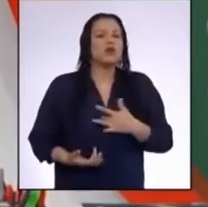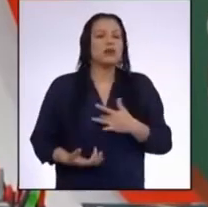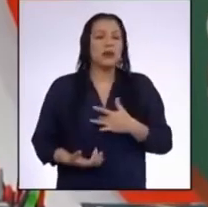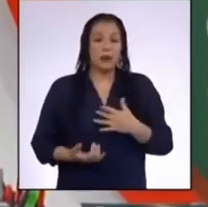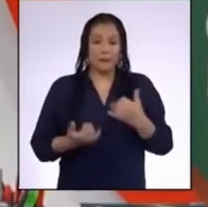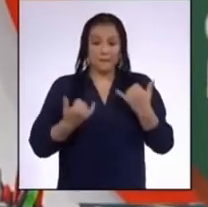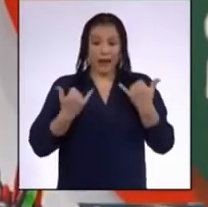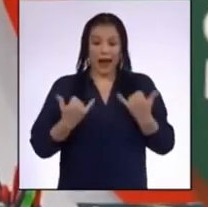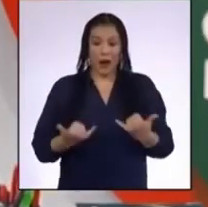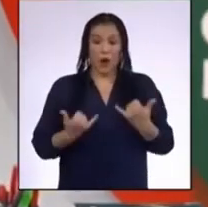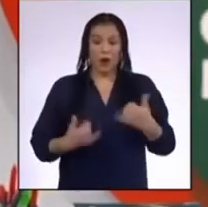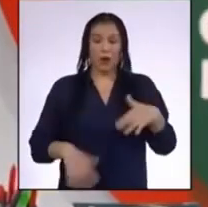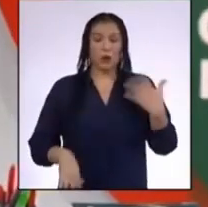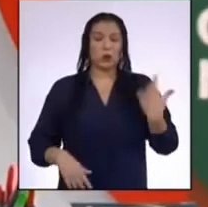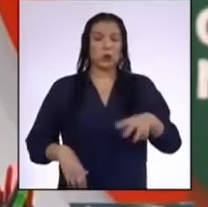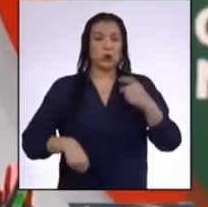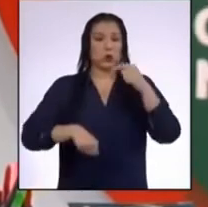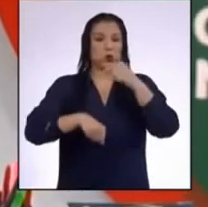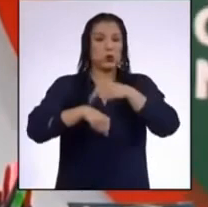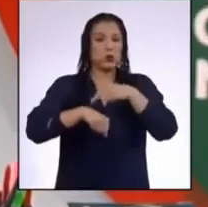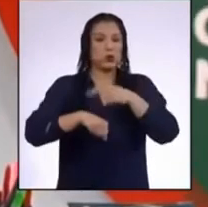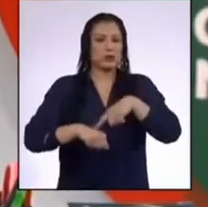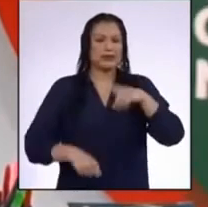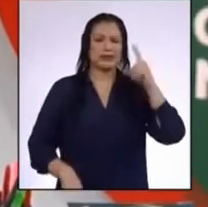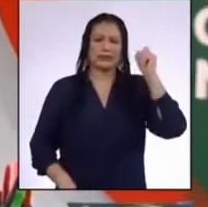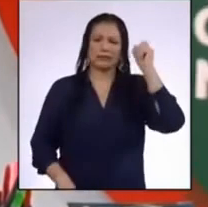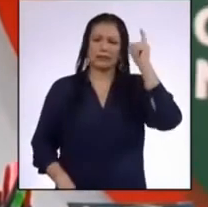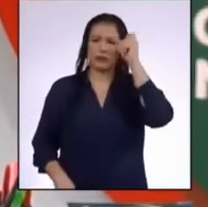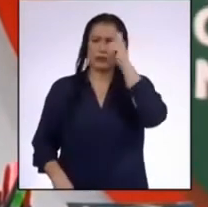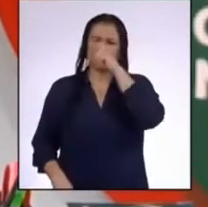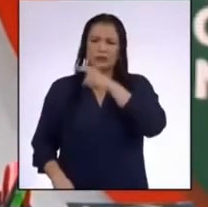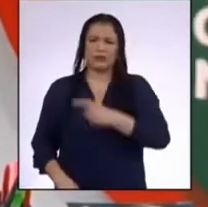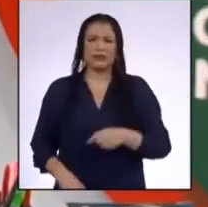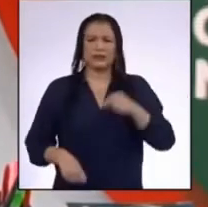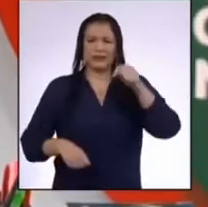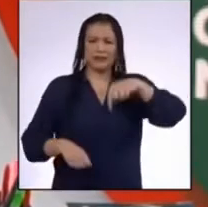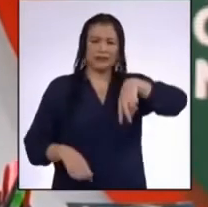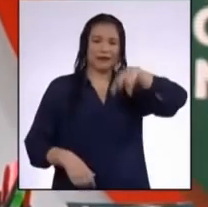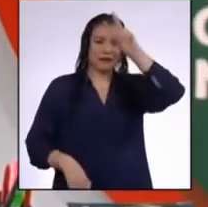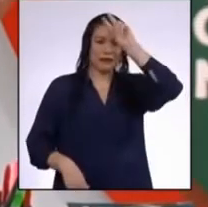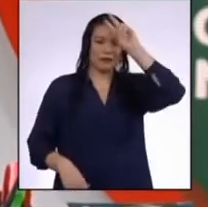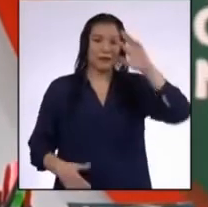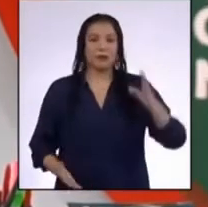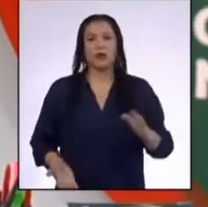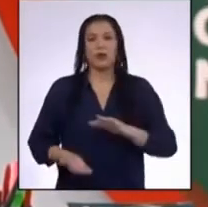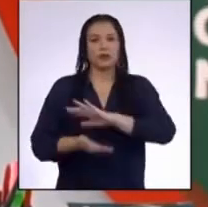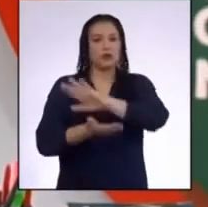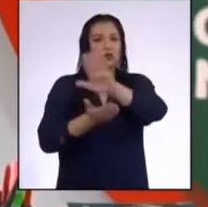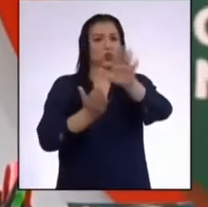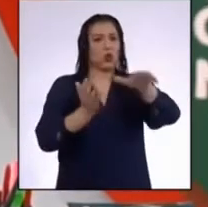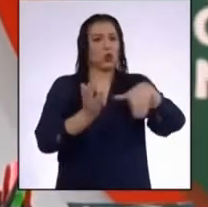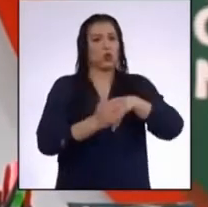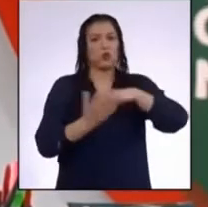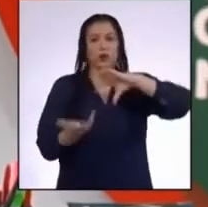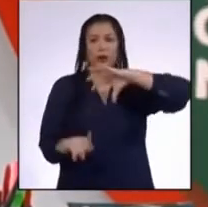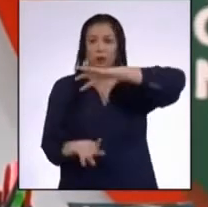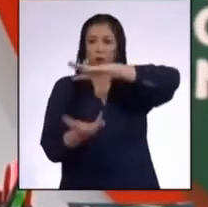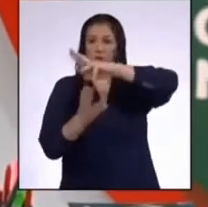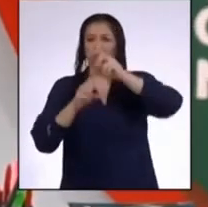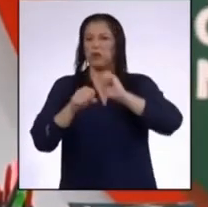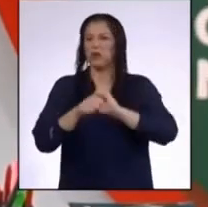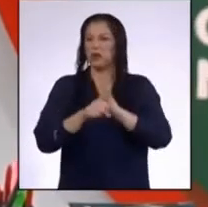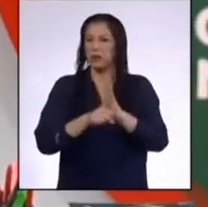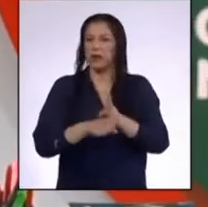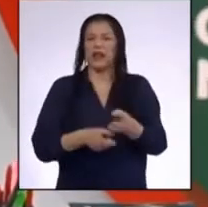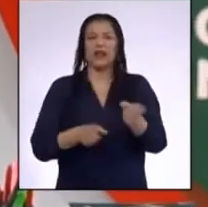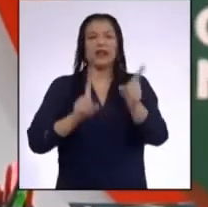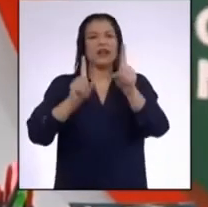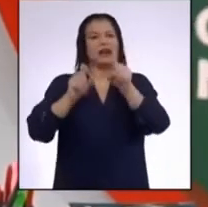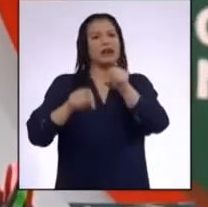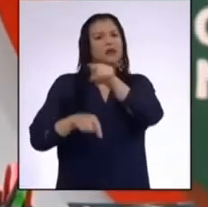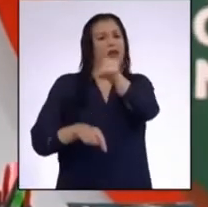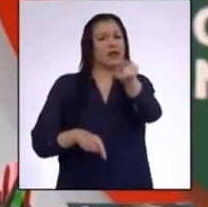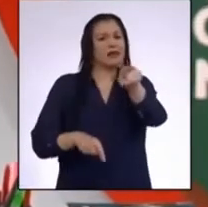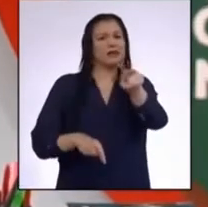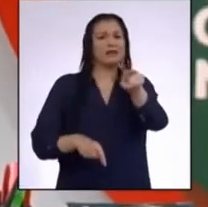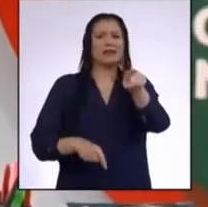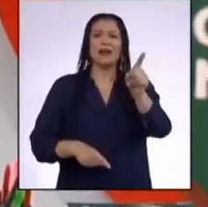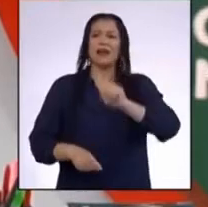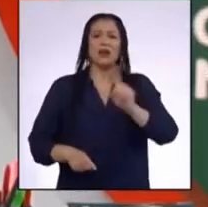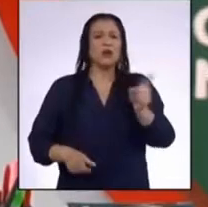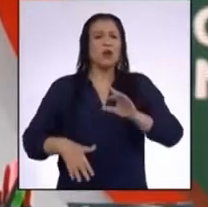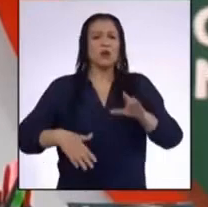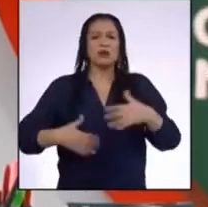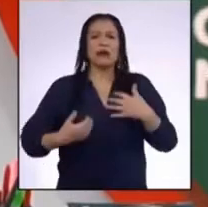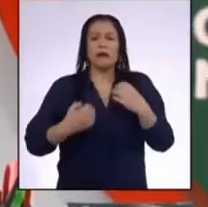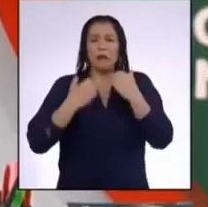ahora que estamos pasando una situación tan difícil en el país Y bueno, en todo el mundo Ustedes, chicas y chicos, tampoco tengan vergüenza de